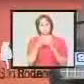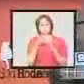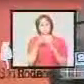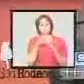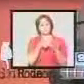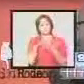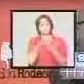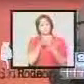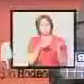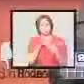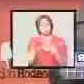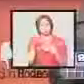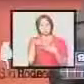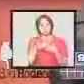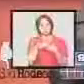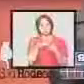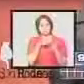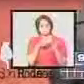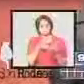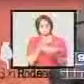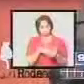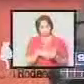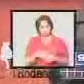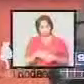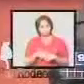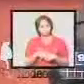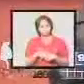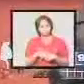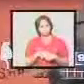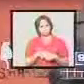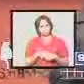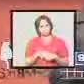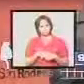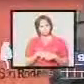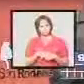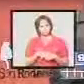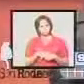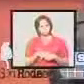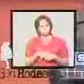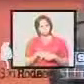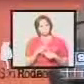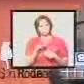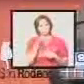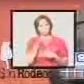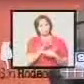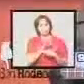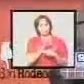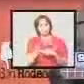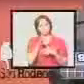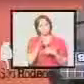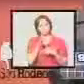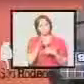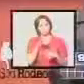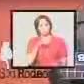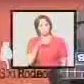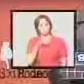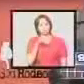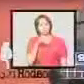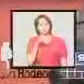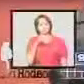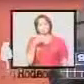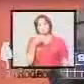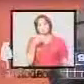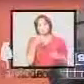que está estudiando. Es casado, tiene dos hijas. Fue al Banco Popular a pedir un préstamo para una casita que le